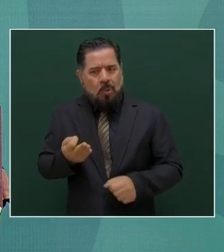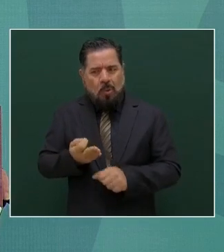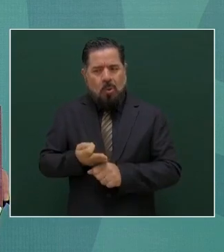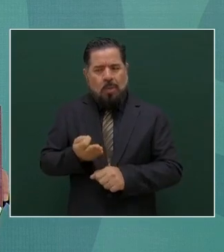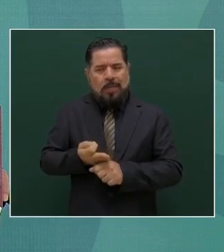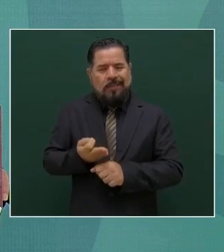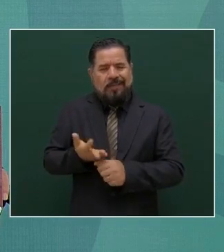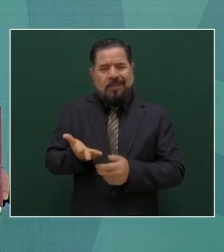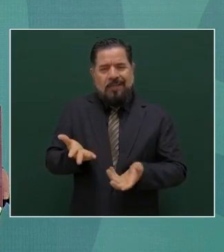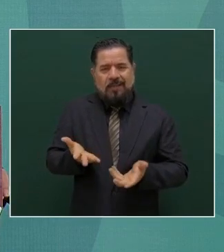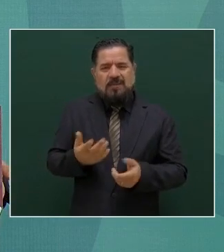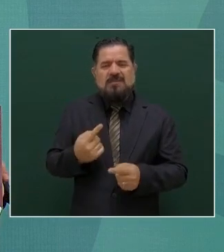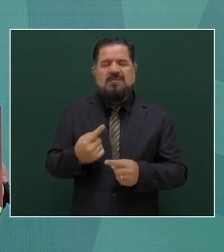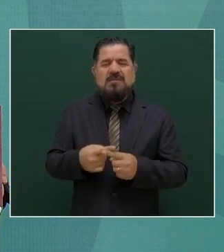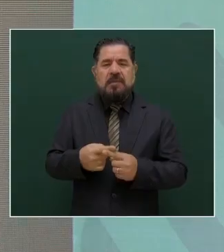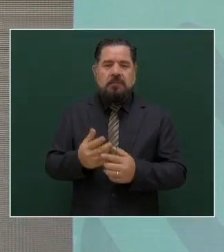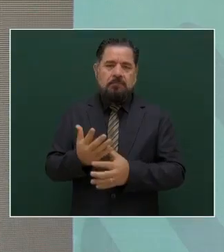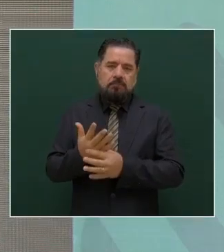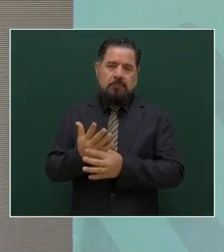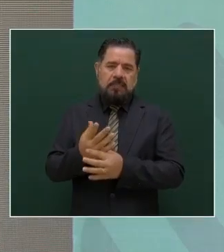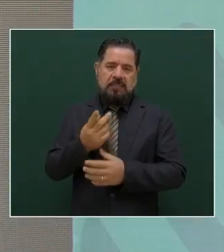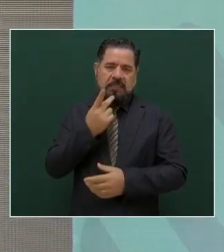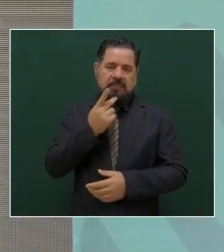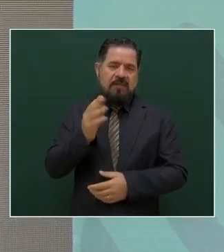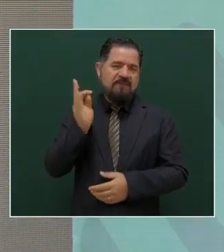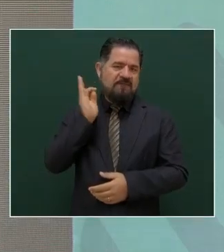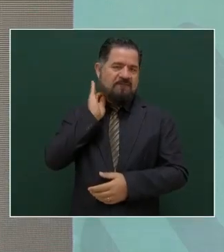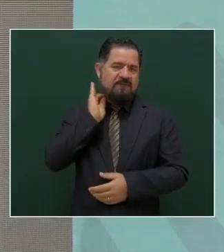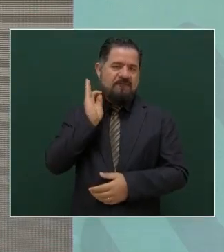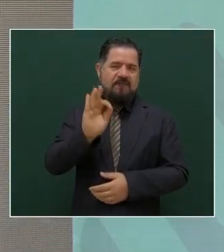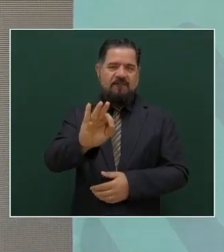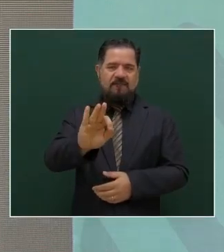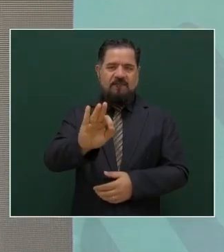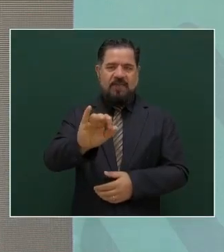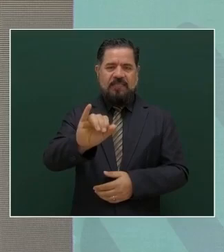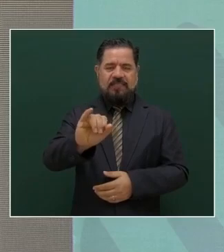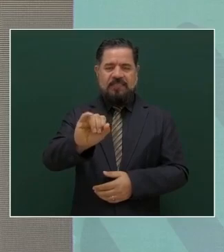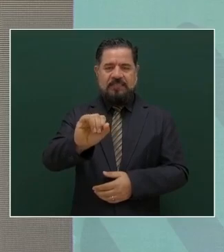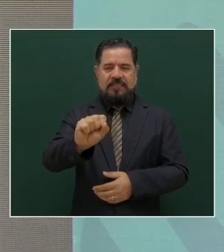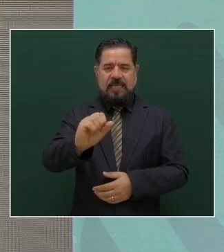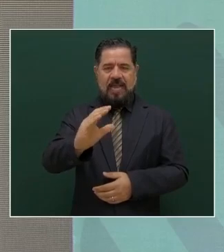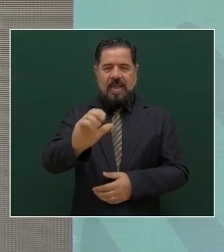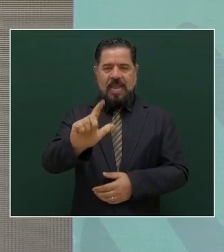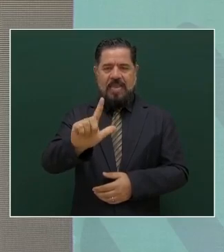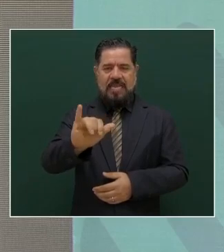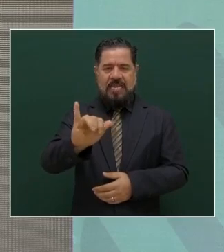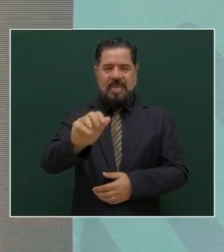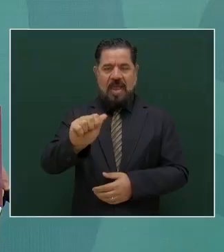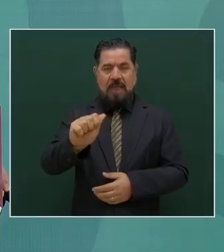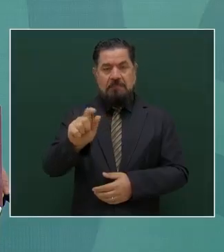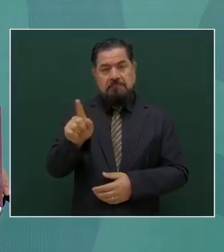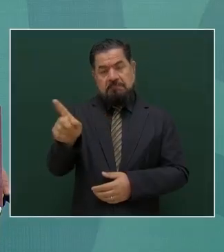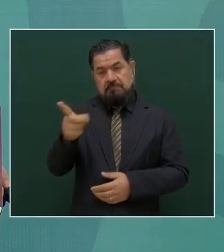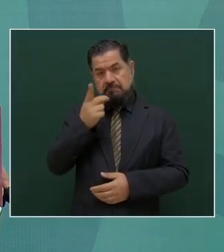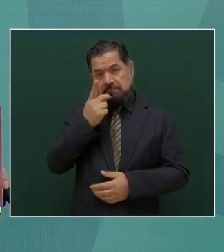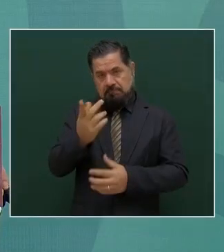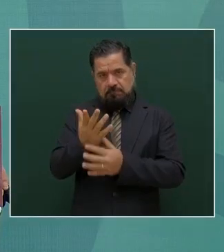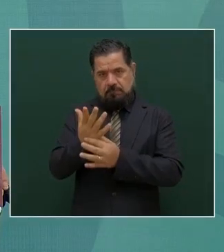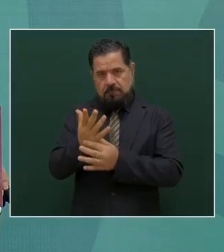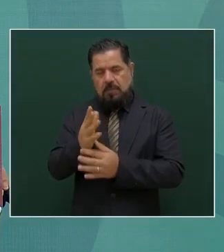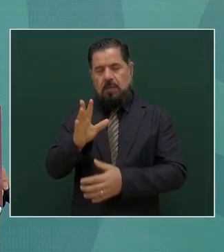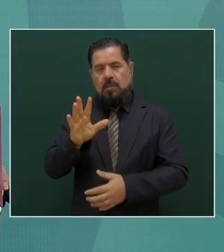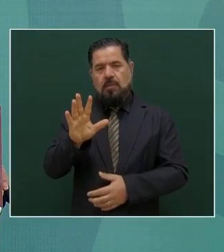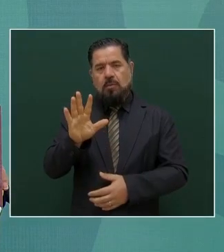De acuerdo a la Fiscalía, son 48 fallecidos y de los desaparecidos